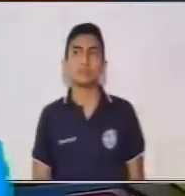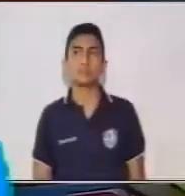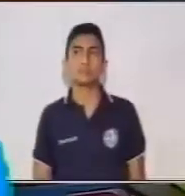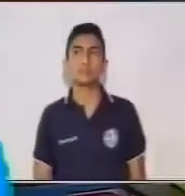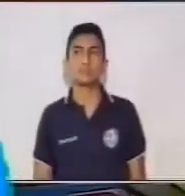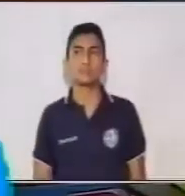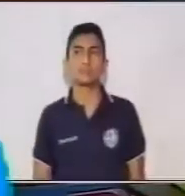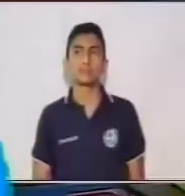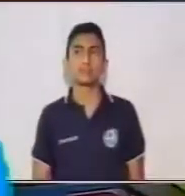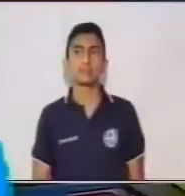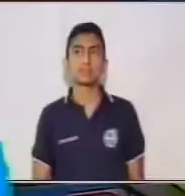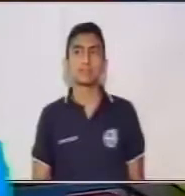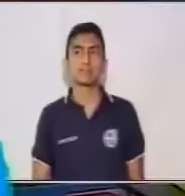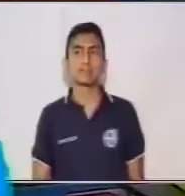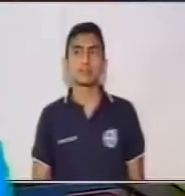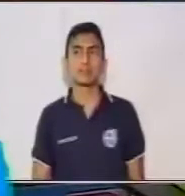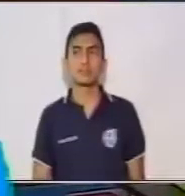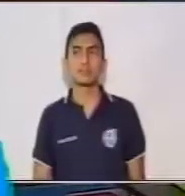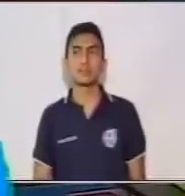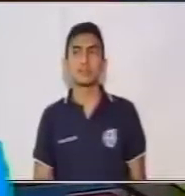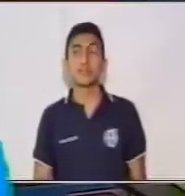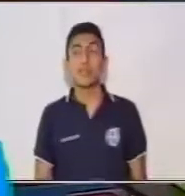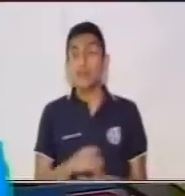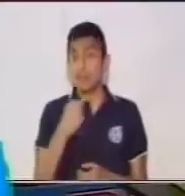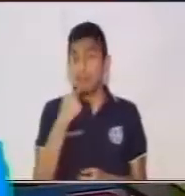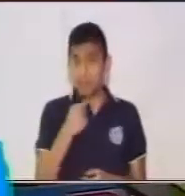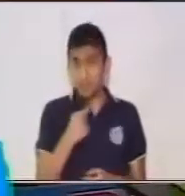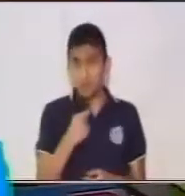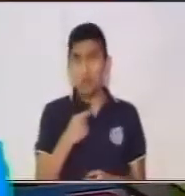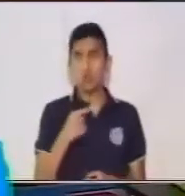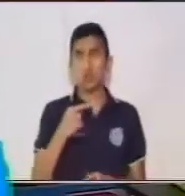Vamos a colocarla. Y decimos